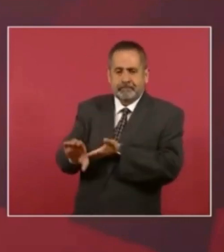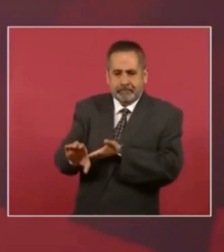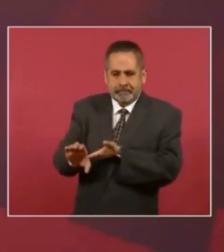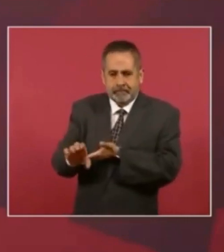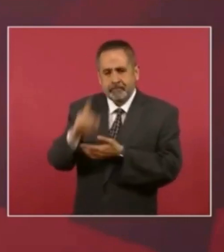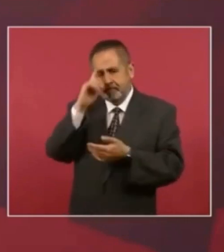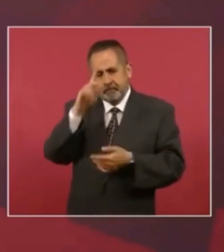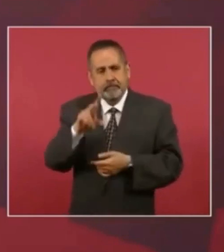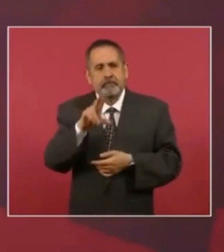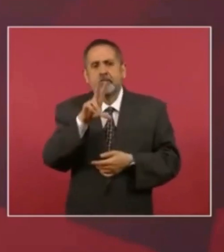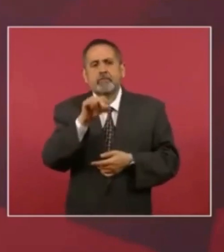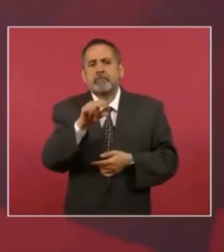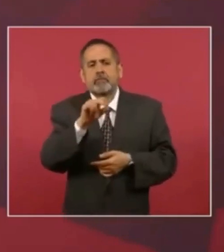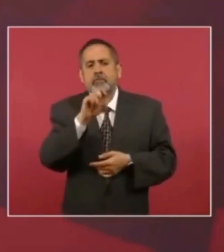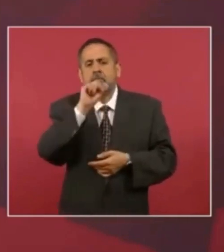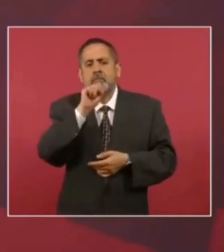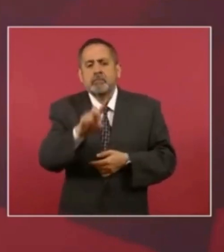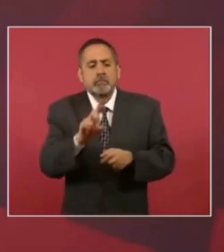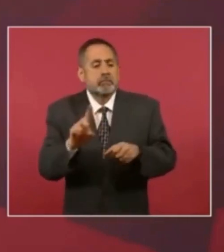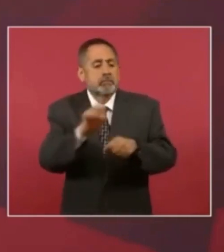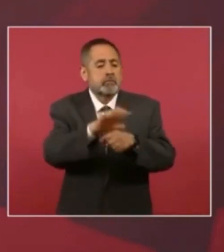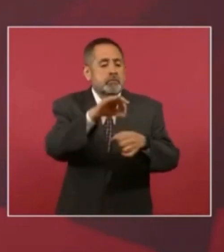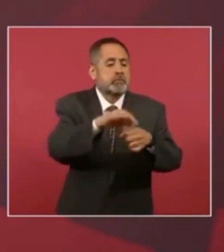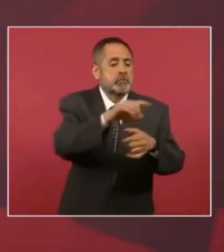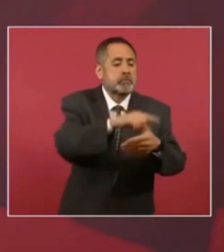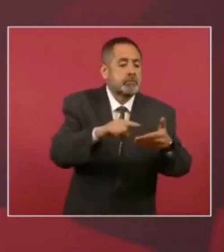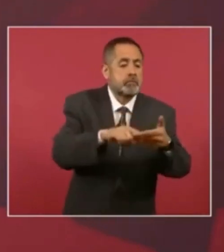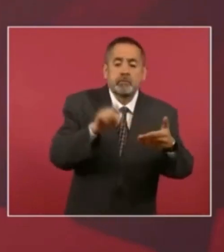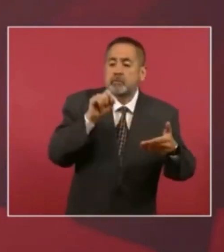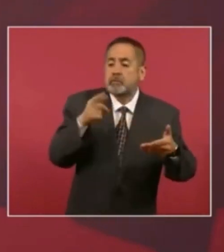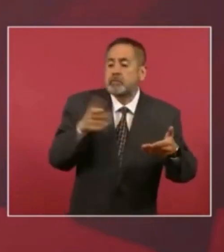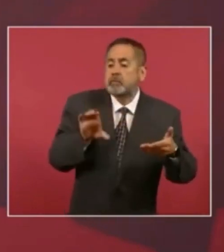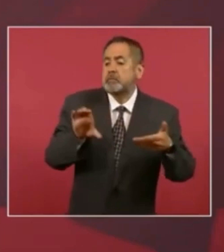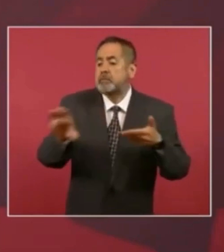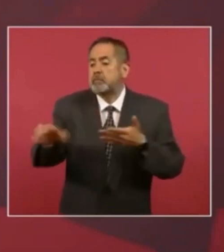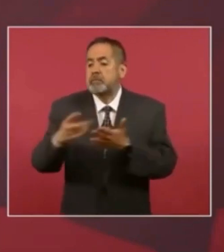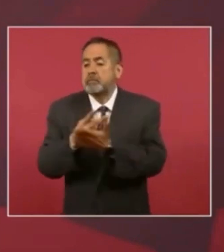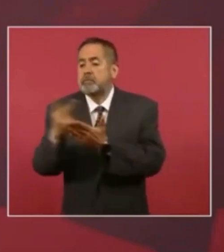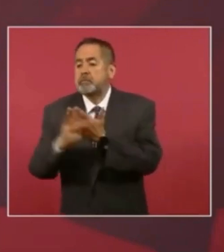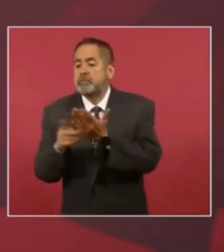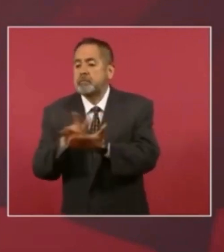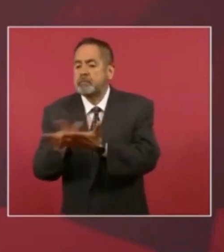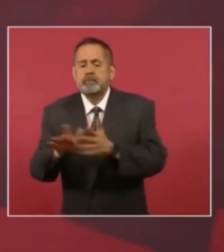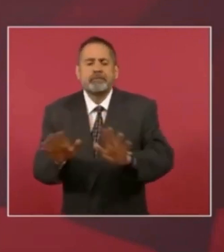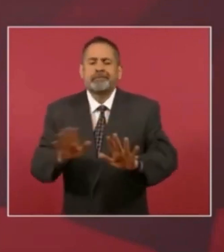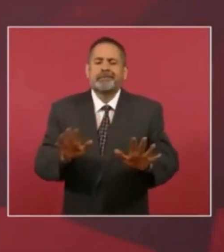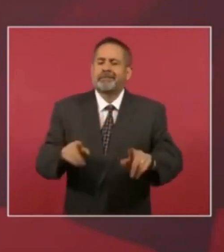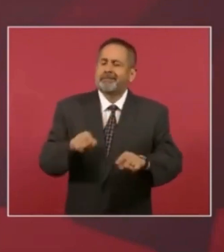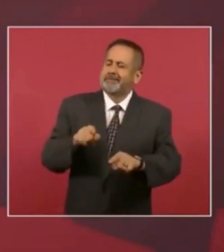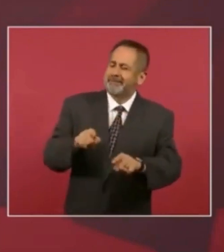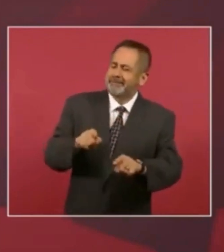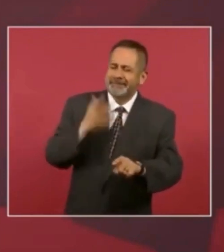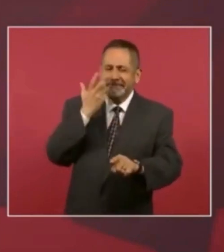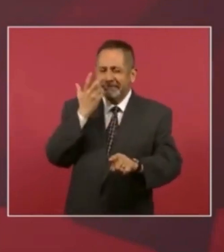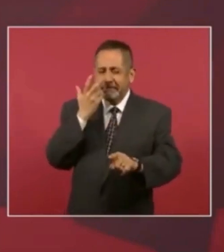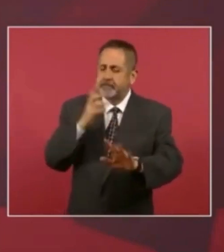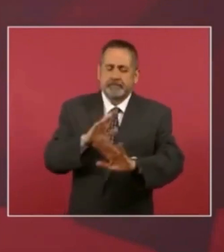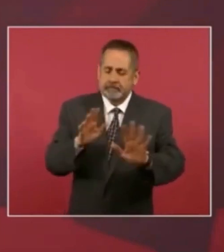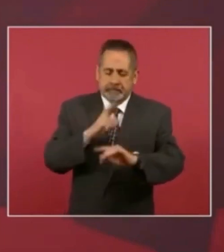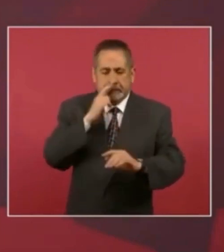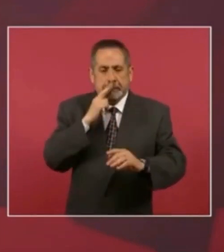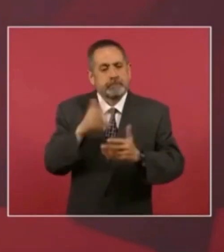no entregarlos durante las campañas de eso se ha hecho